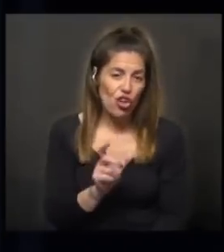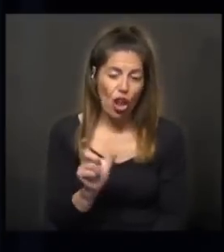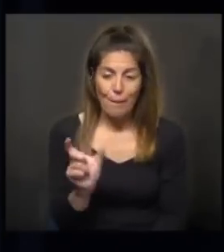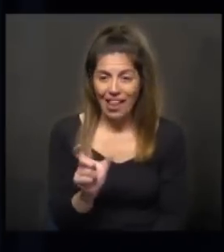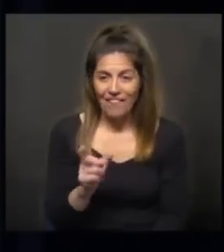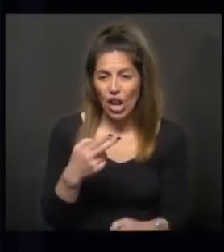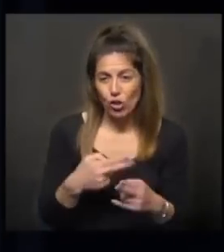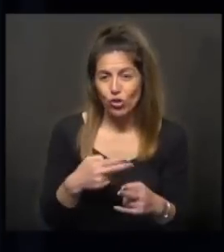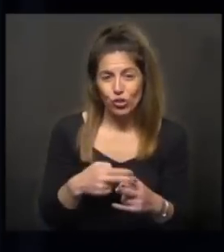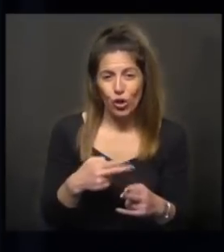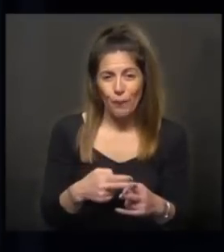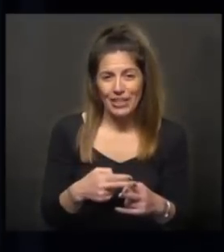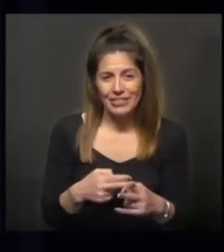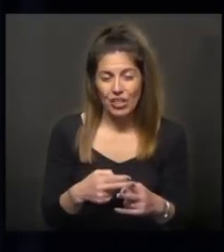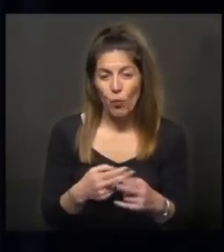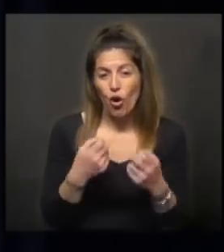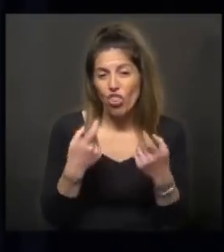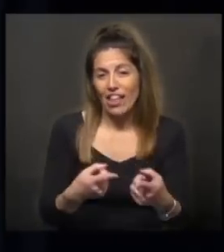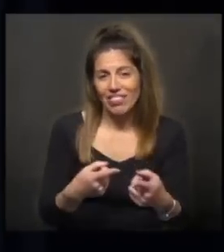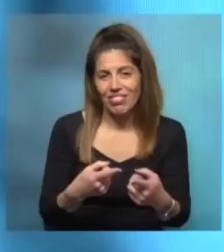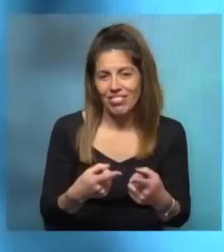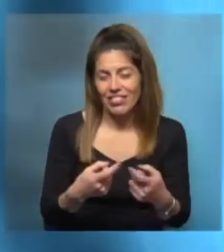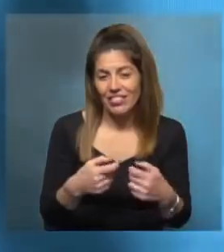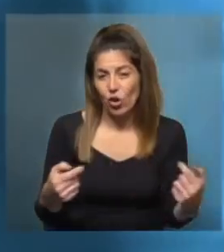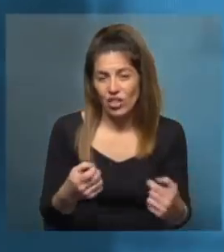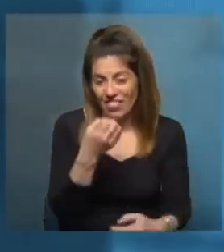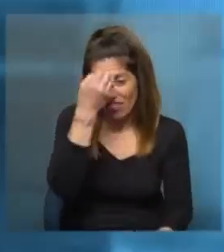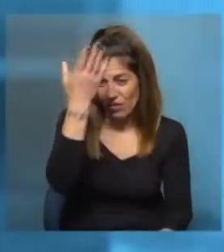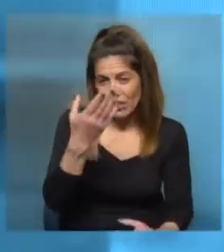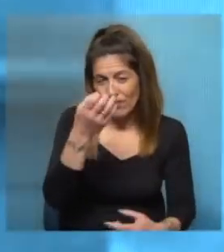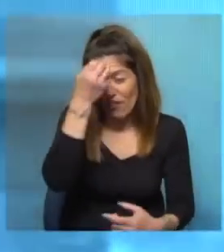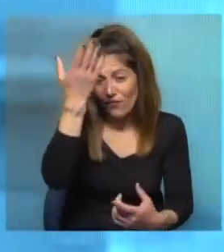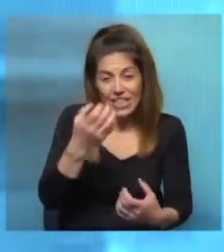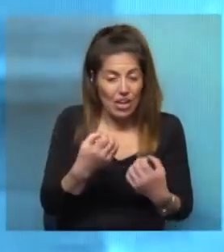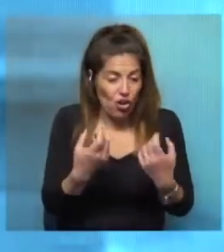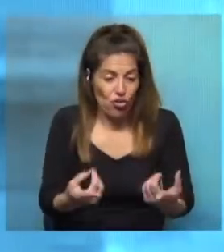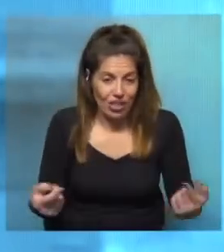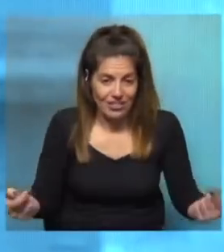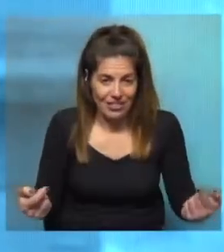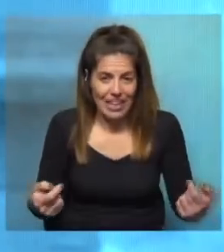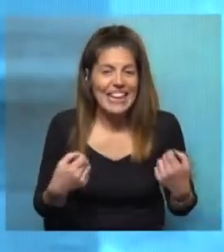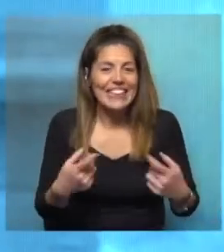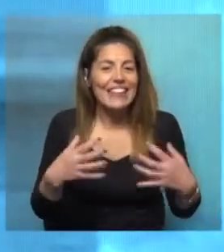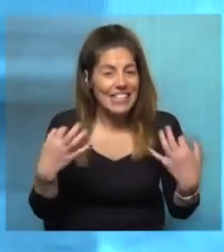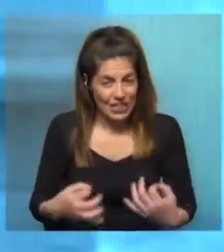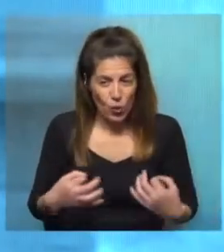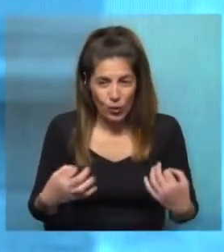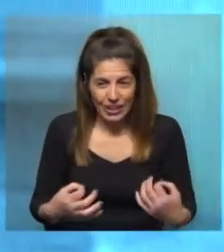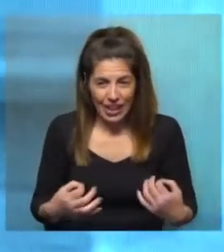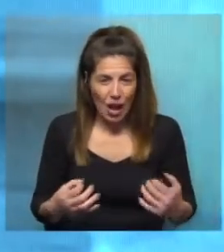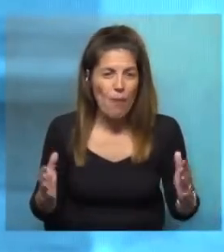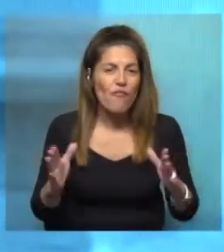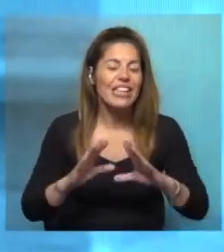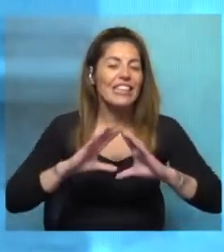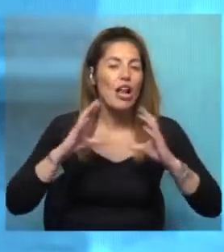tienen definen cosas Yo creo que definen cosas y te da como una cierta seguridad no porque es frente al mundo